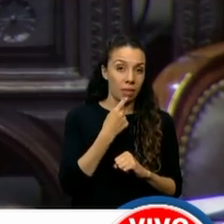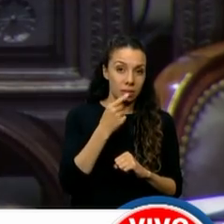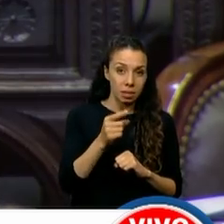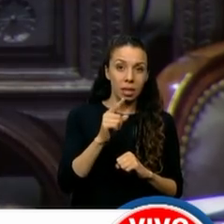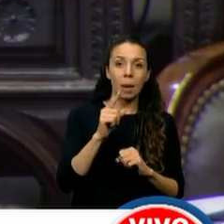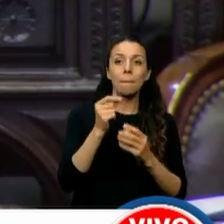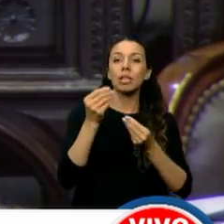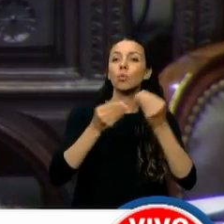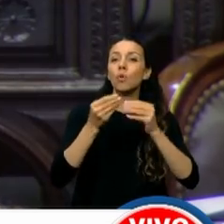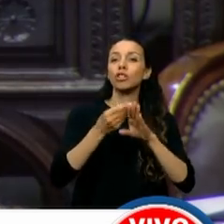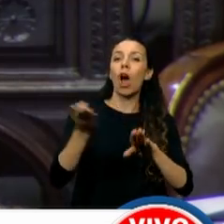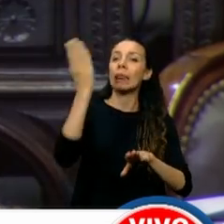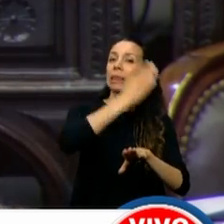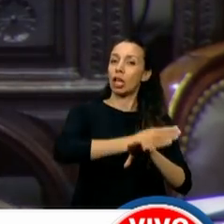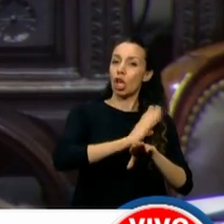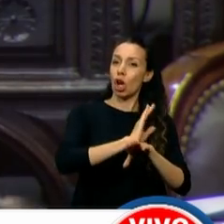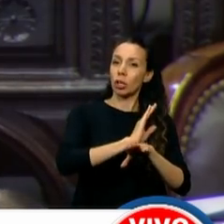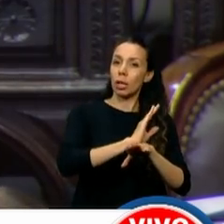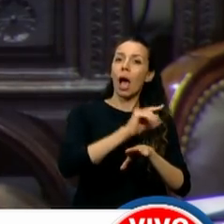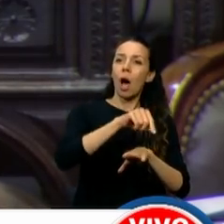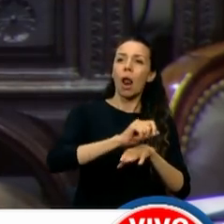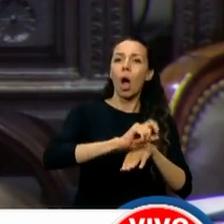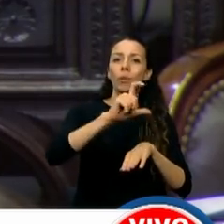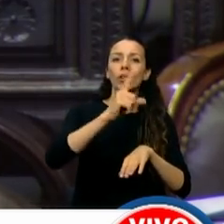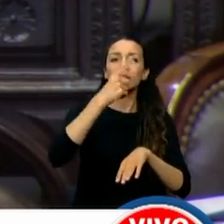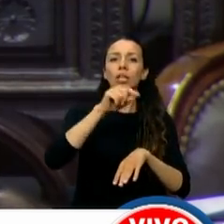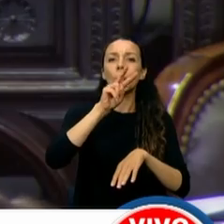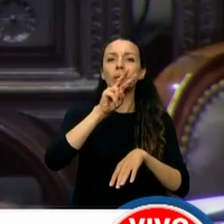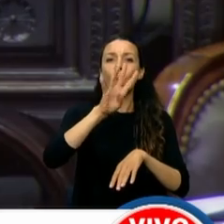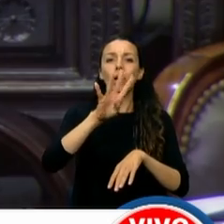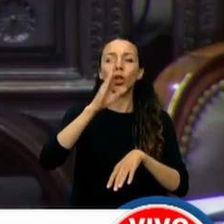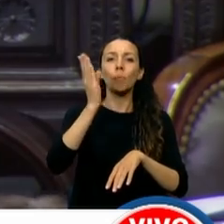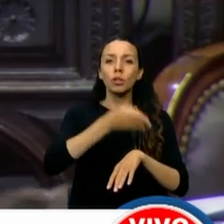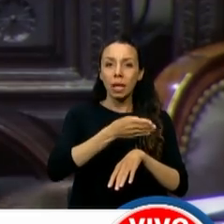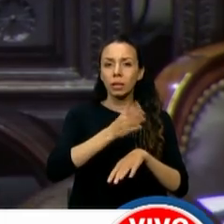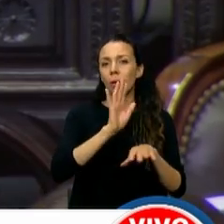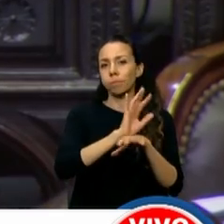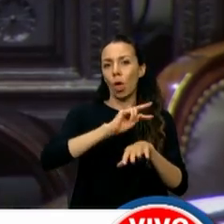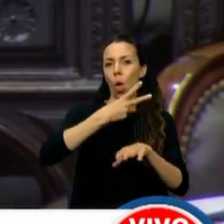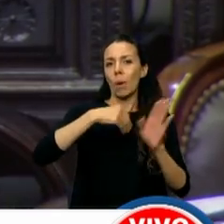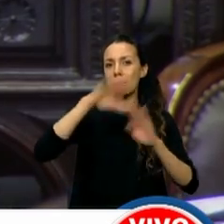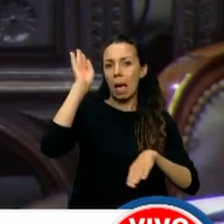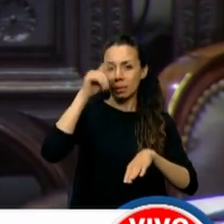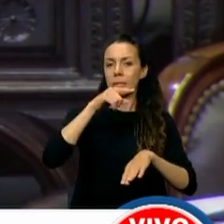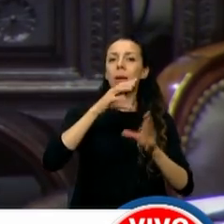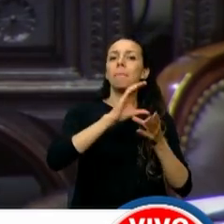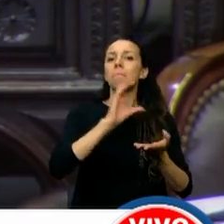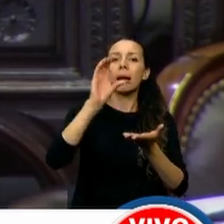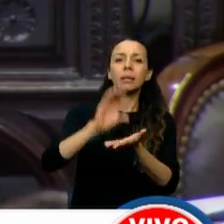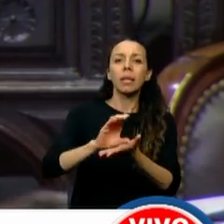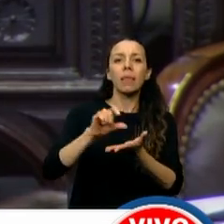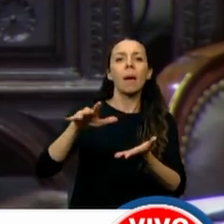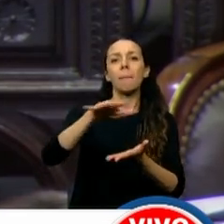anterior aumentó un 144 por ciento es decir más del doble la partida correspondiente a la jurista de la jurisdicción